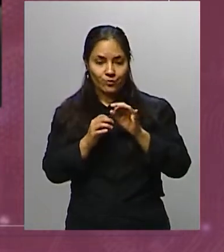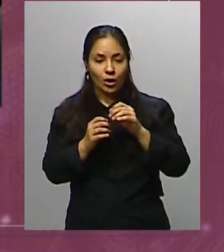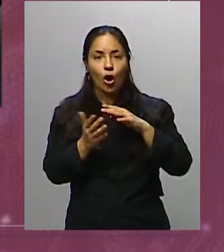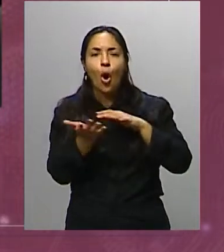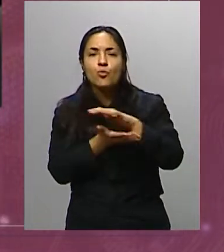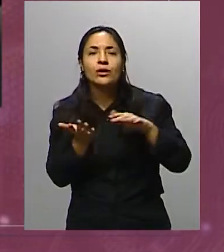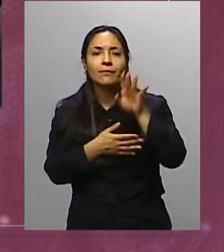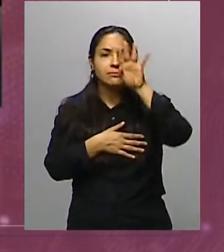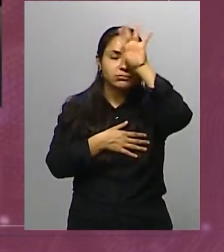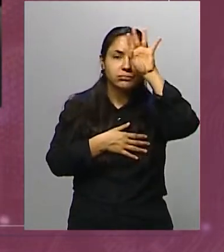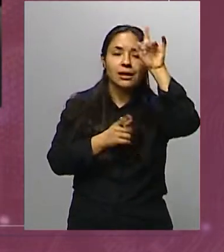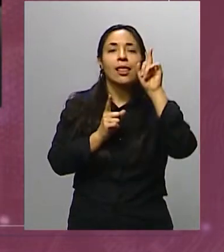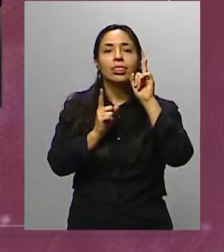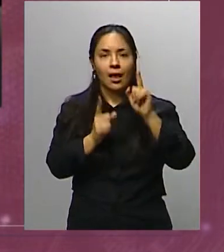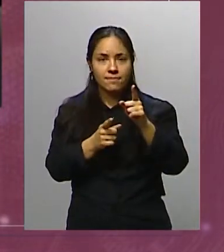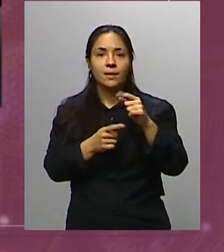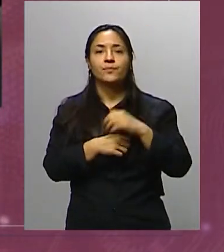hoy nuestro